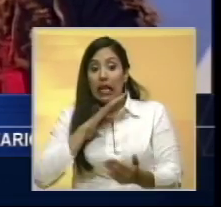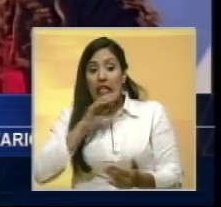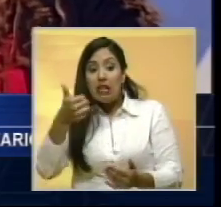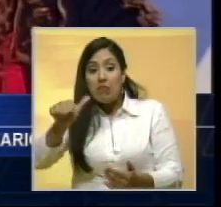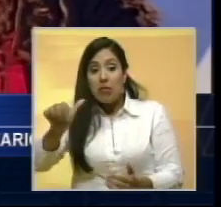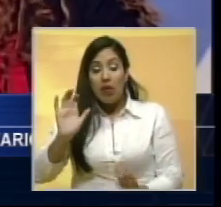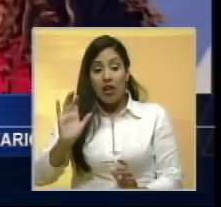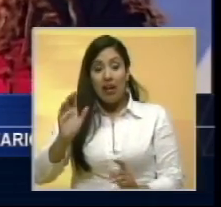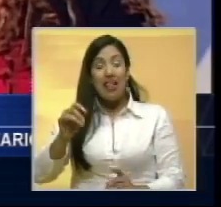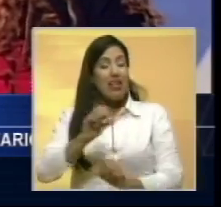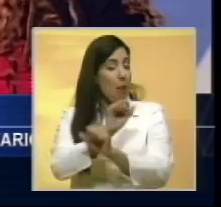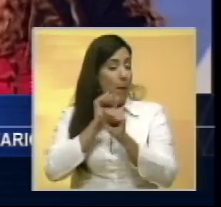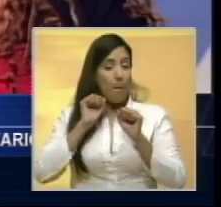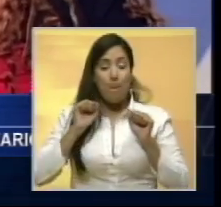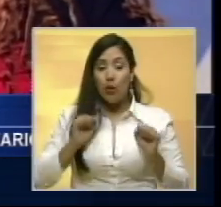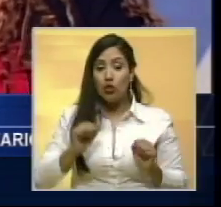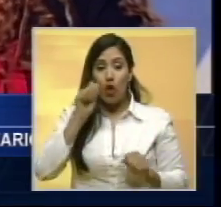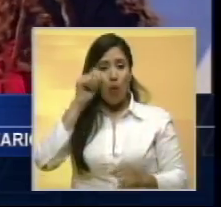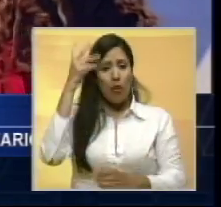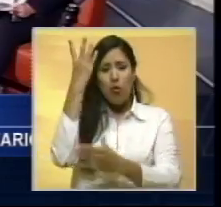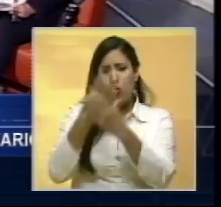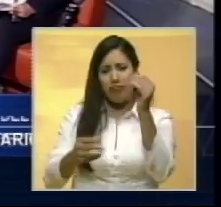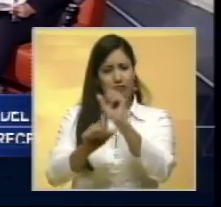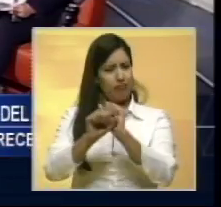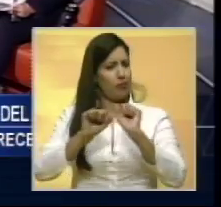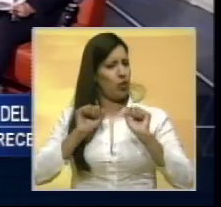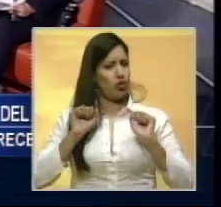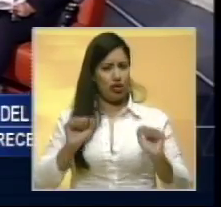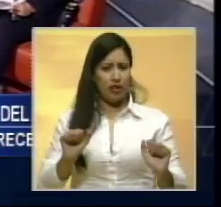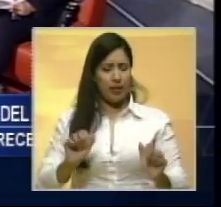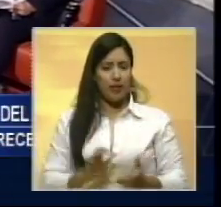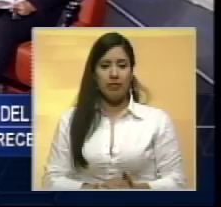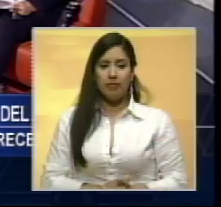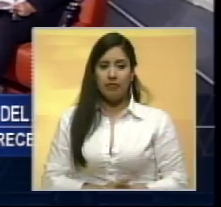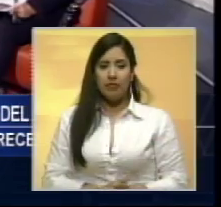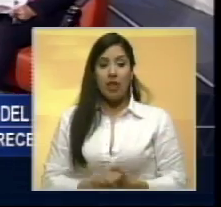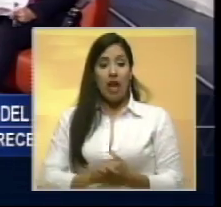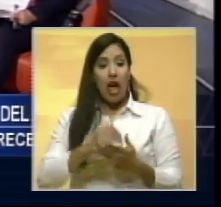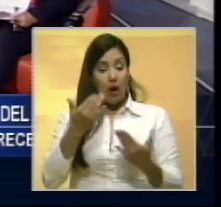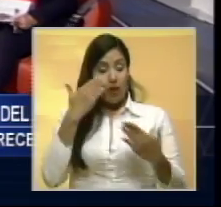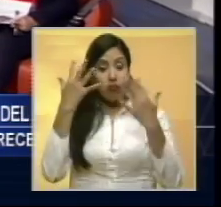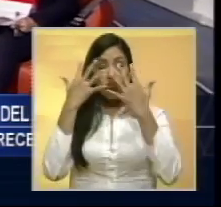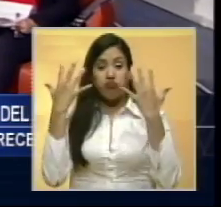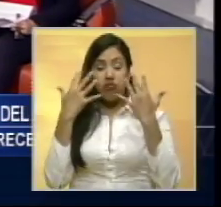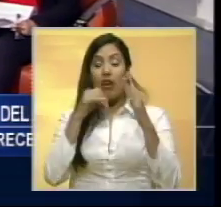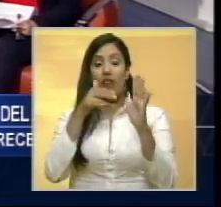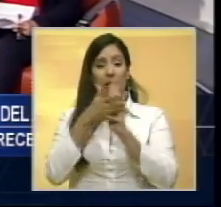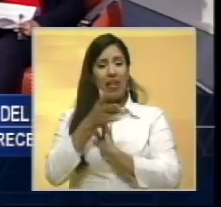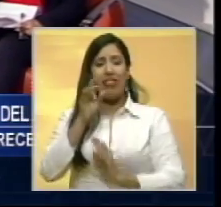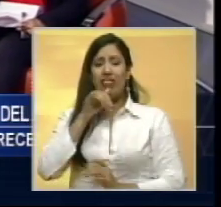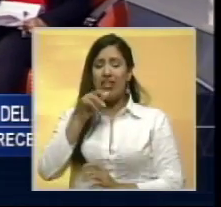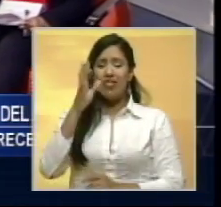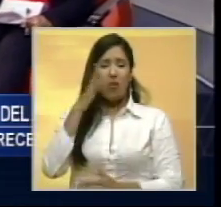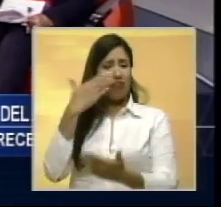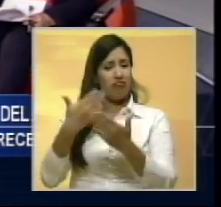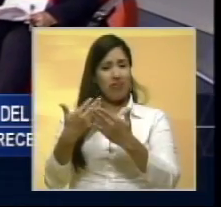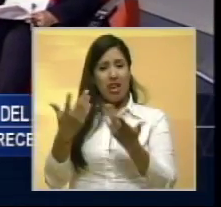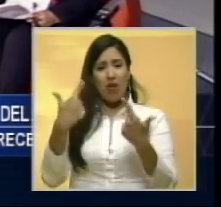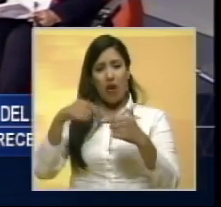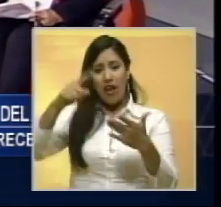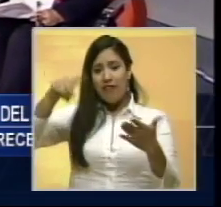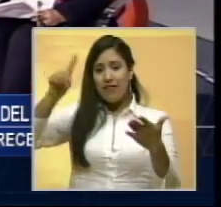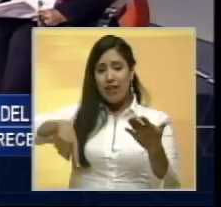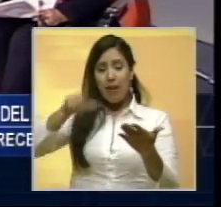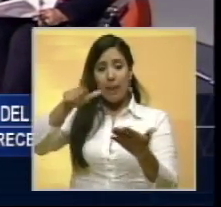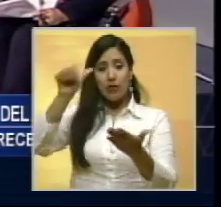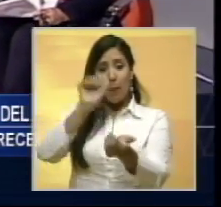encuentra. Y es imposible que ese señor salga de ahí. Finalmente, la ministra denunció la ilegalidad de las firmas encontradas de